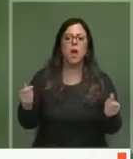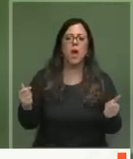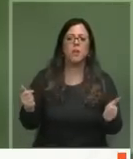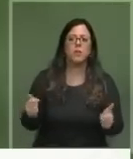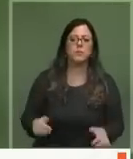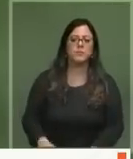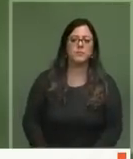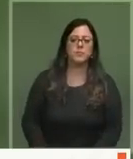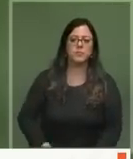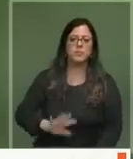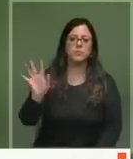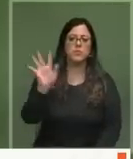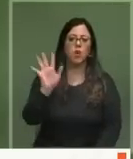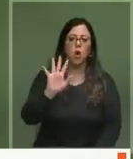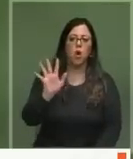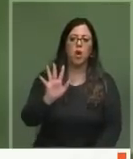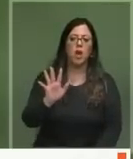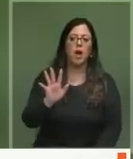Hola, Dios les bendiga.